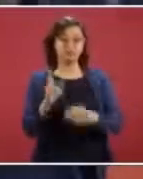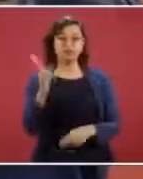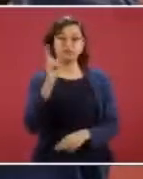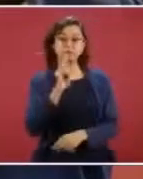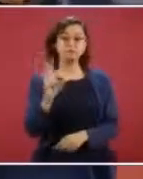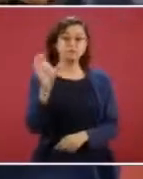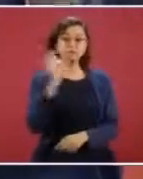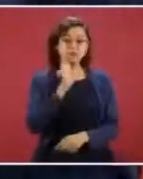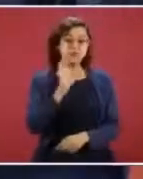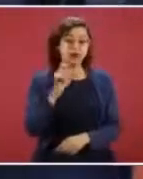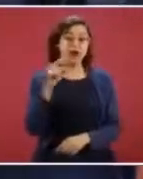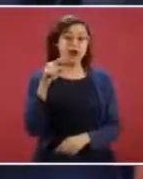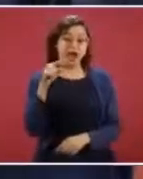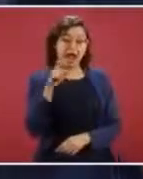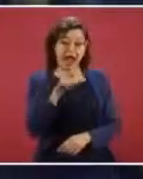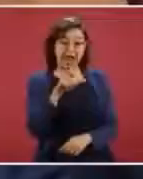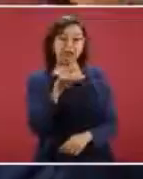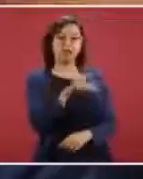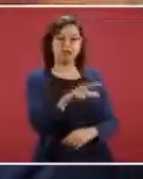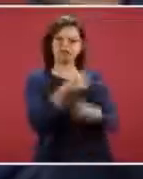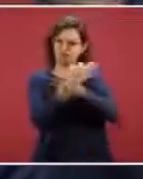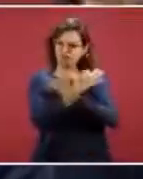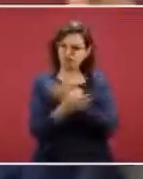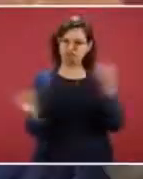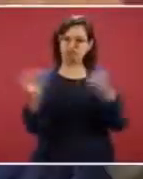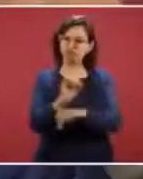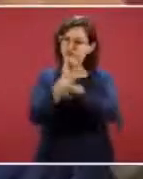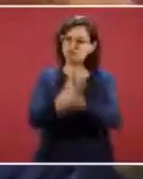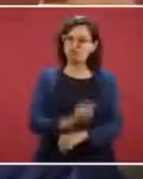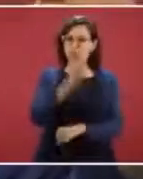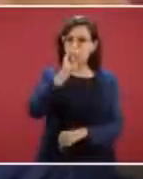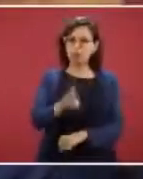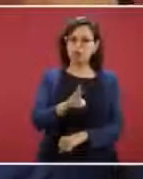el que declara abolida la esclavitud,